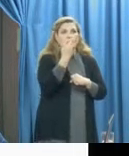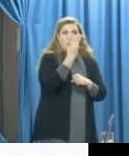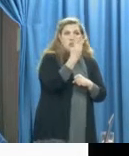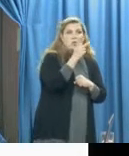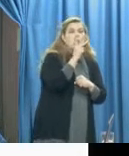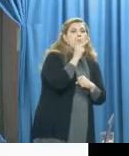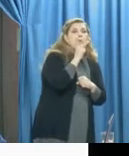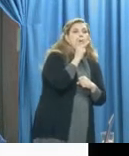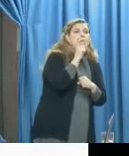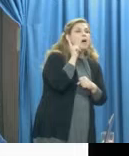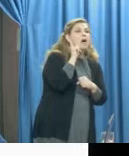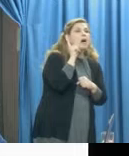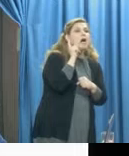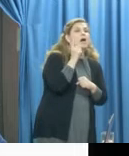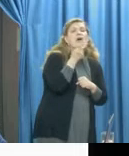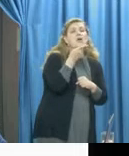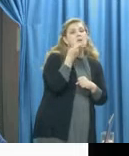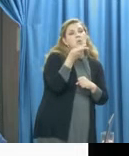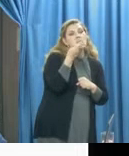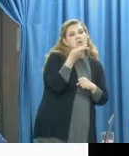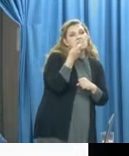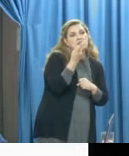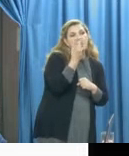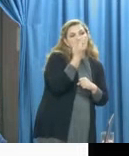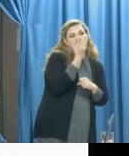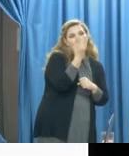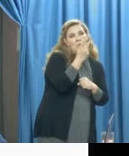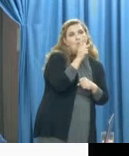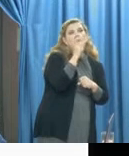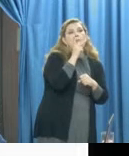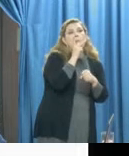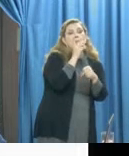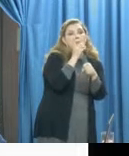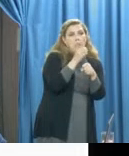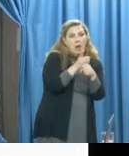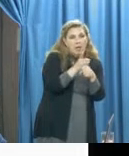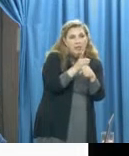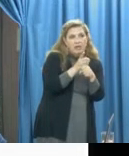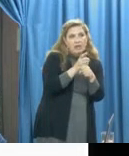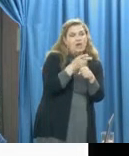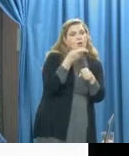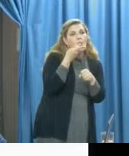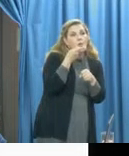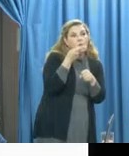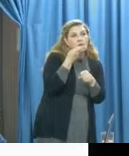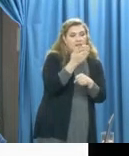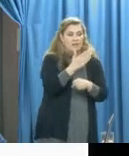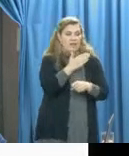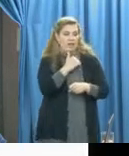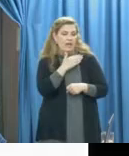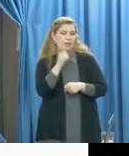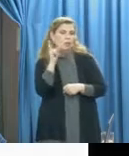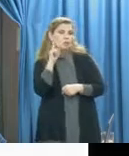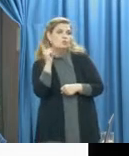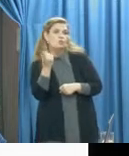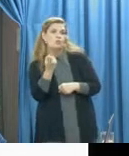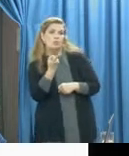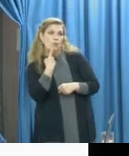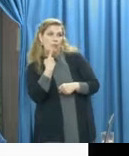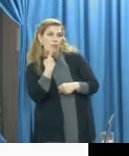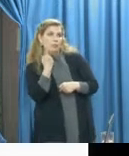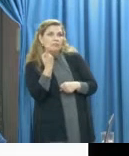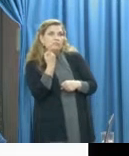mayoría de los padres son oyentes. Padres oyentes que tienen hijos sordos.